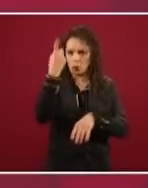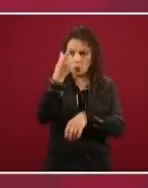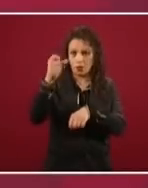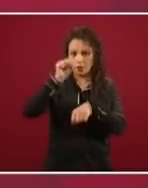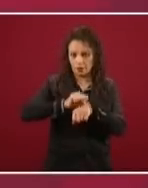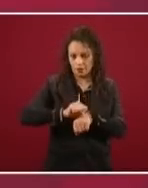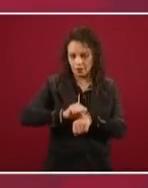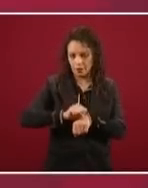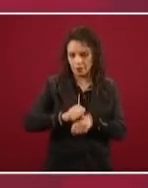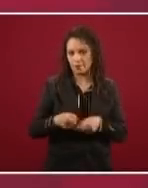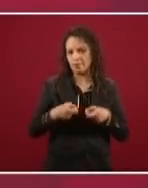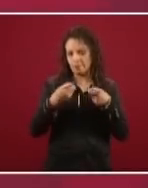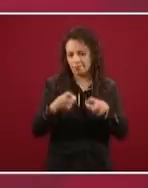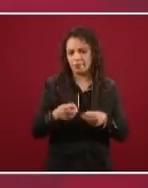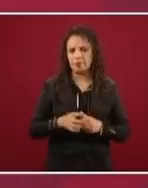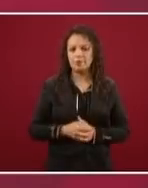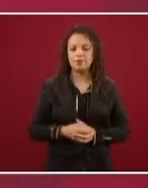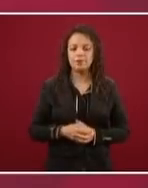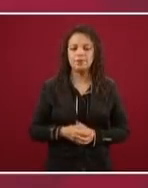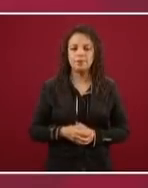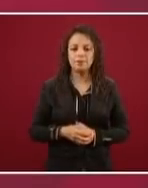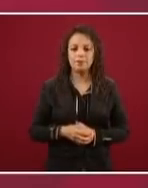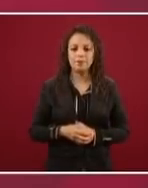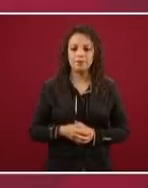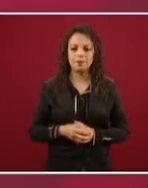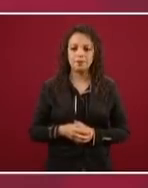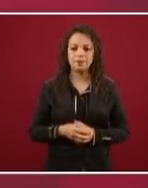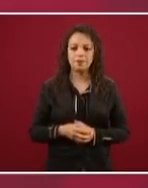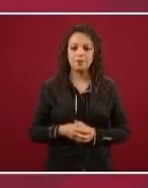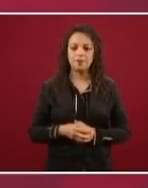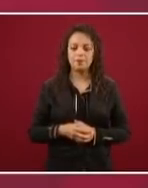por qué están